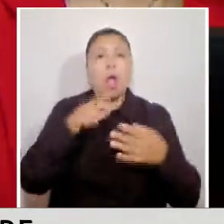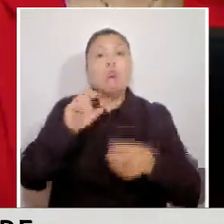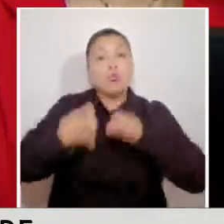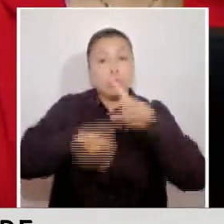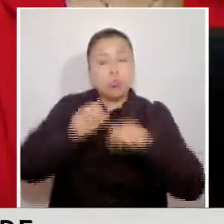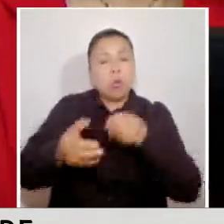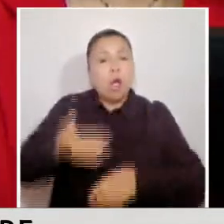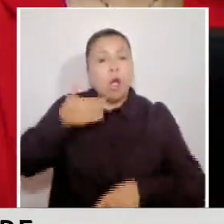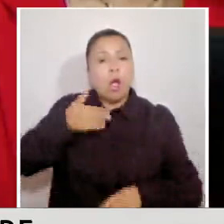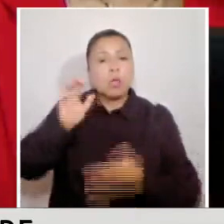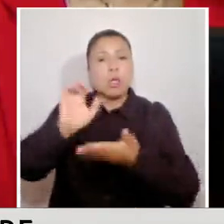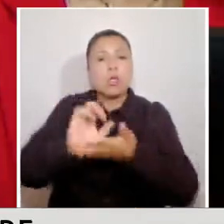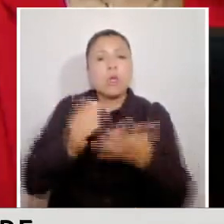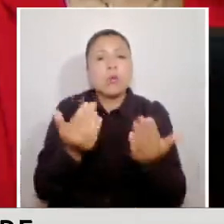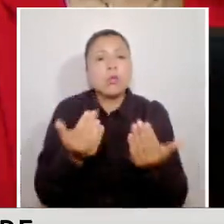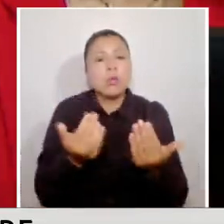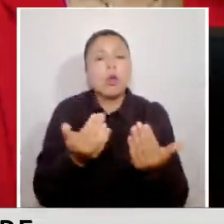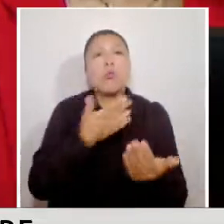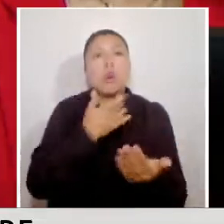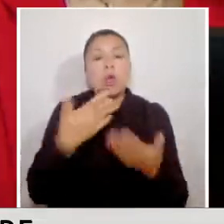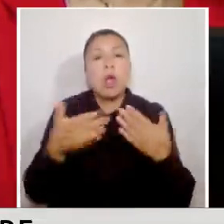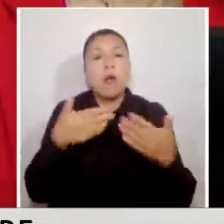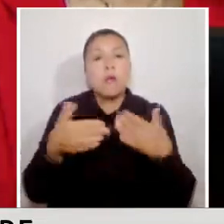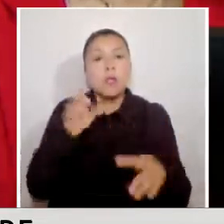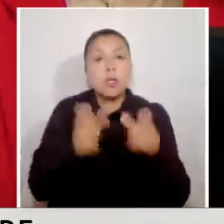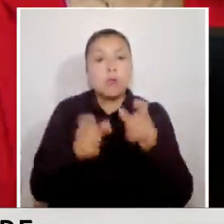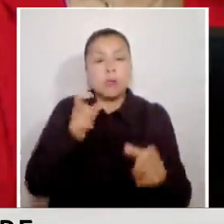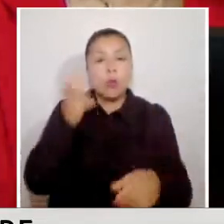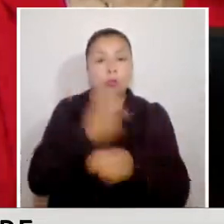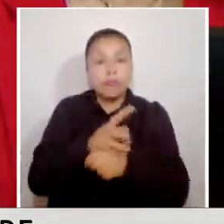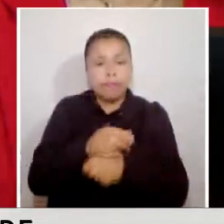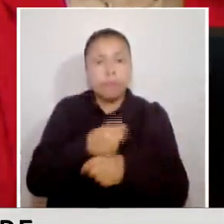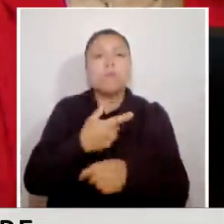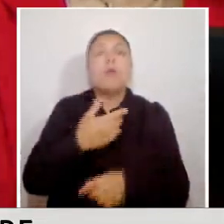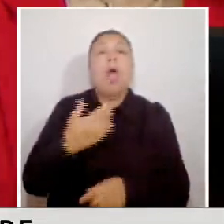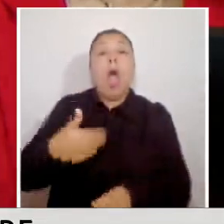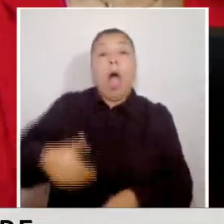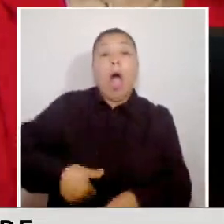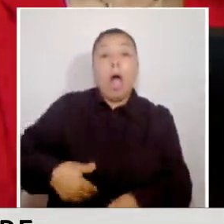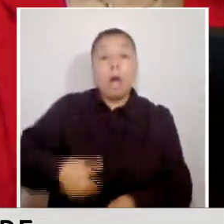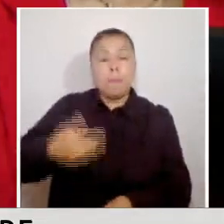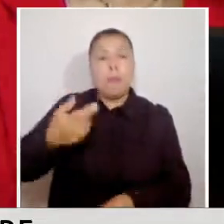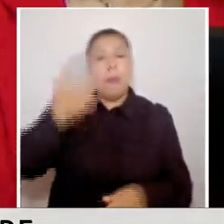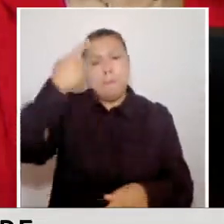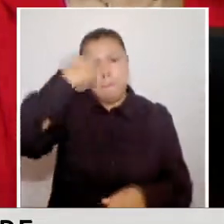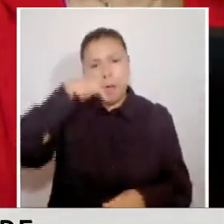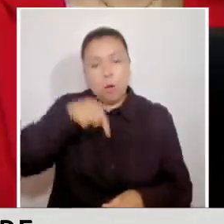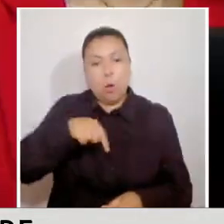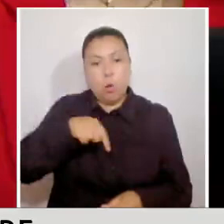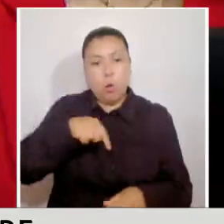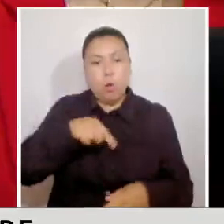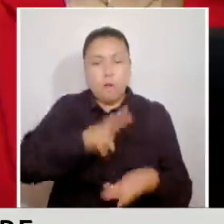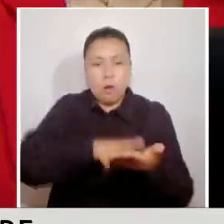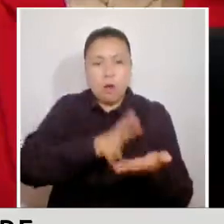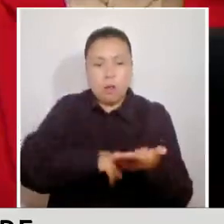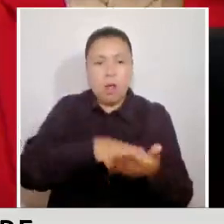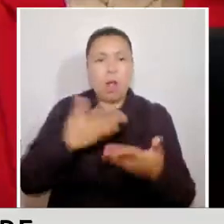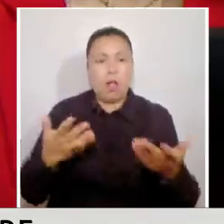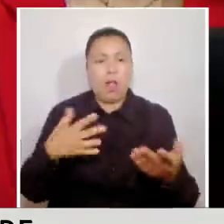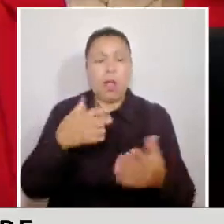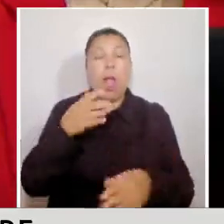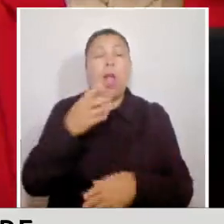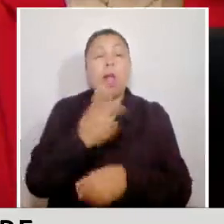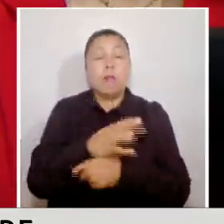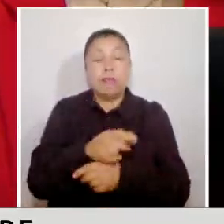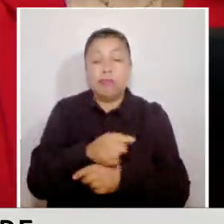del estado de necesidad porque muchas veces la gente robaba porque tenía hambre pero seamos honestos lo que hoy día está ocurriendo respecto de la delincuencia